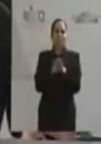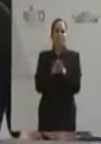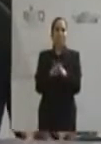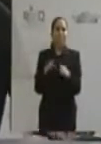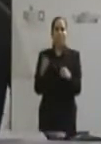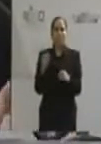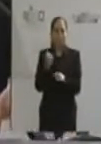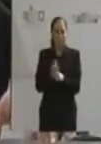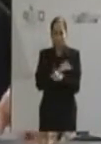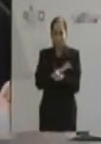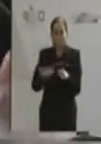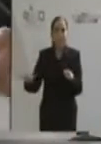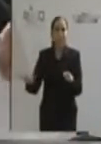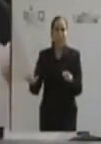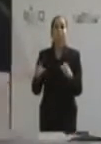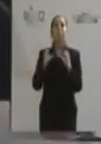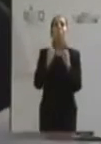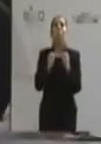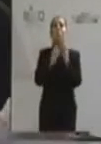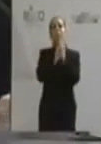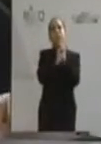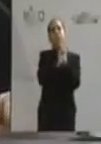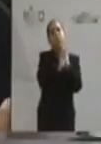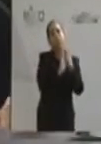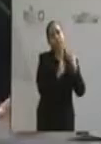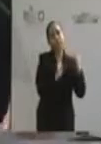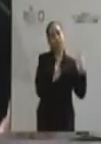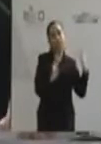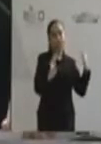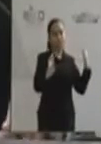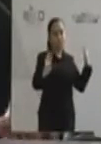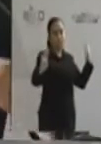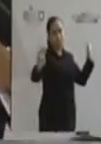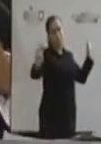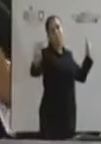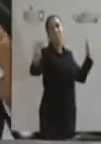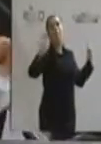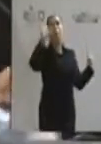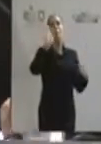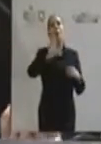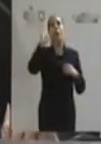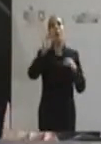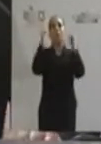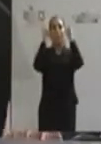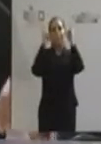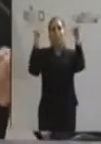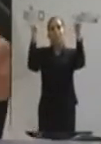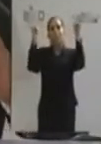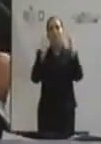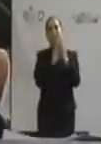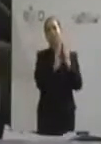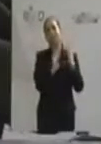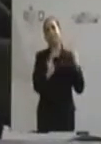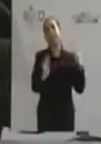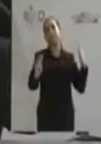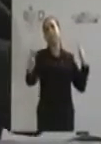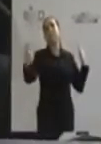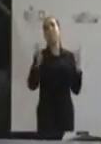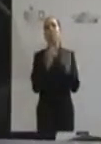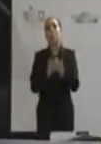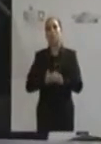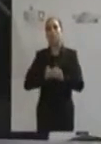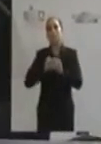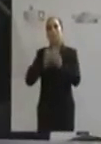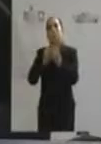Formados cual si fuéramos reses los ciudadanos. O en su caso, como este